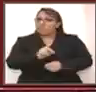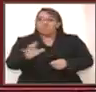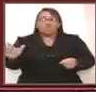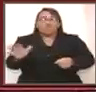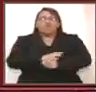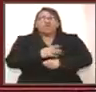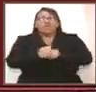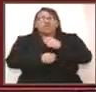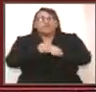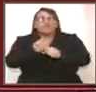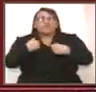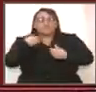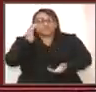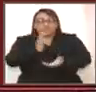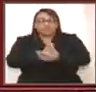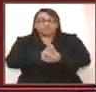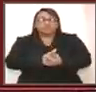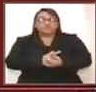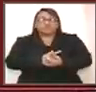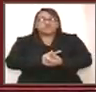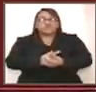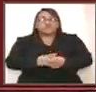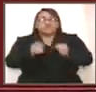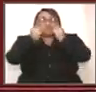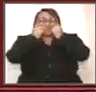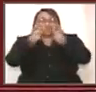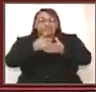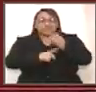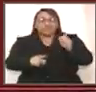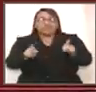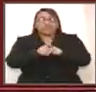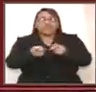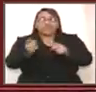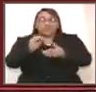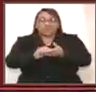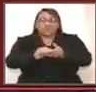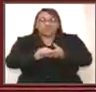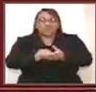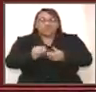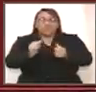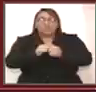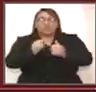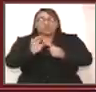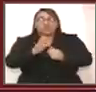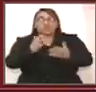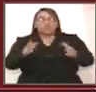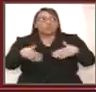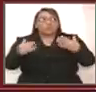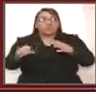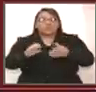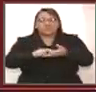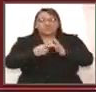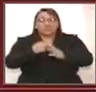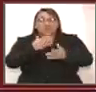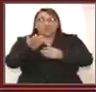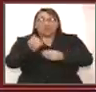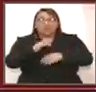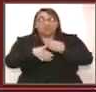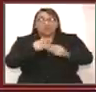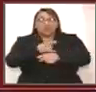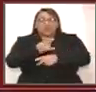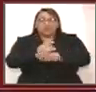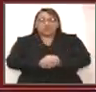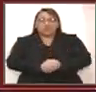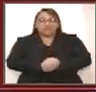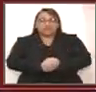años para obtener una condena y darse cuenta que, al haber el imputado transferido sus bienes, no podrá hacer el cobro de los daños